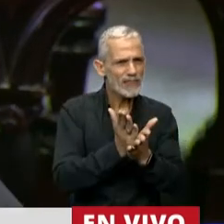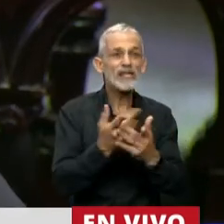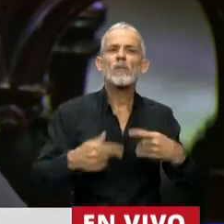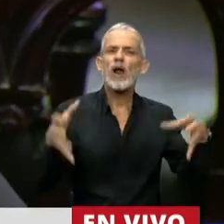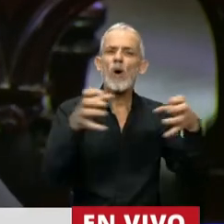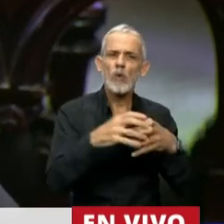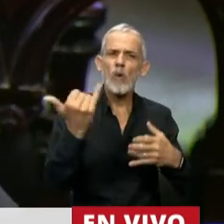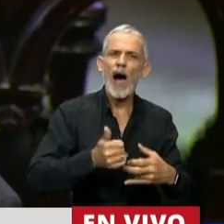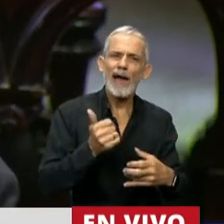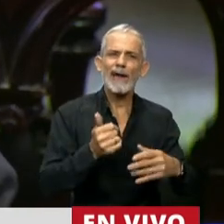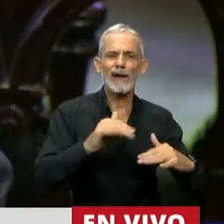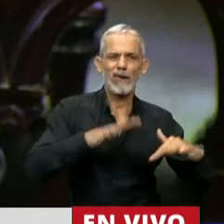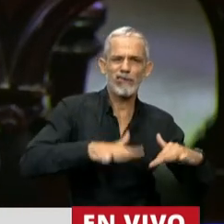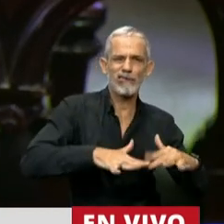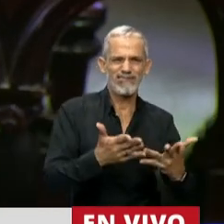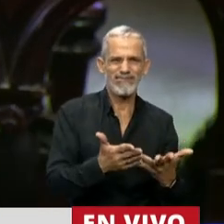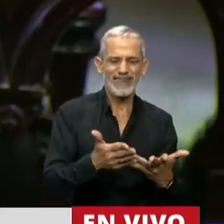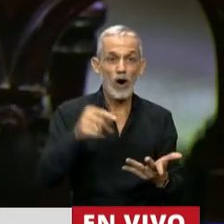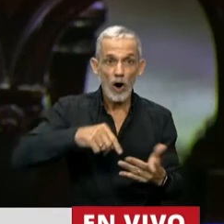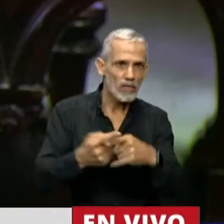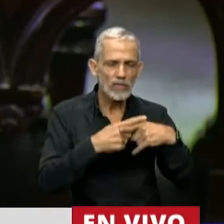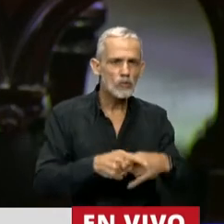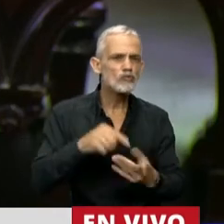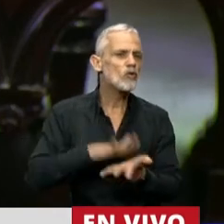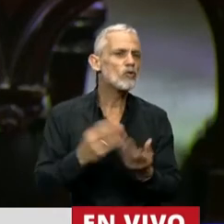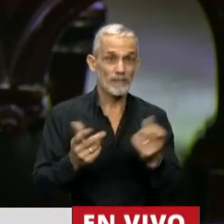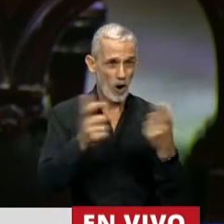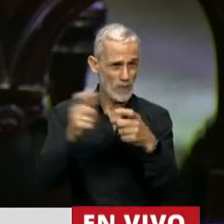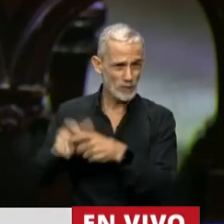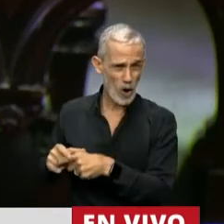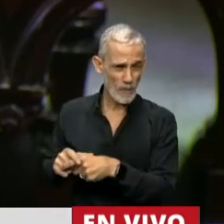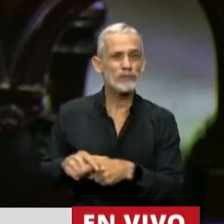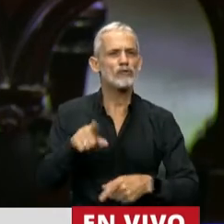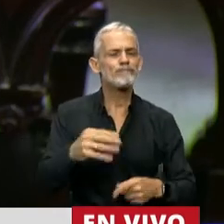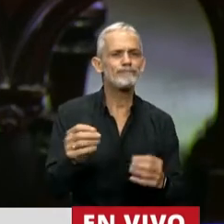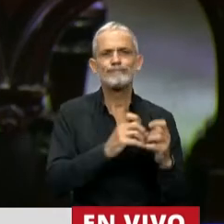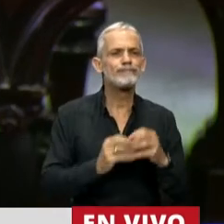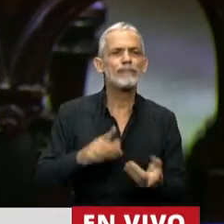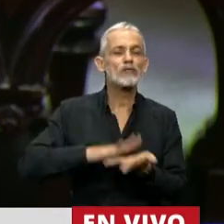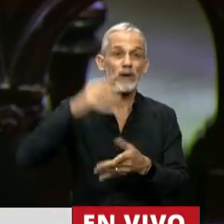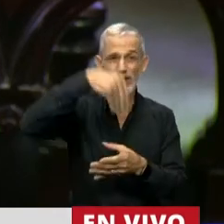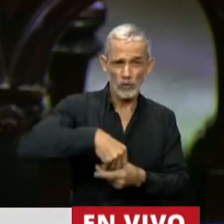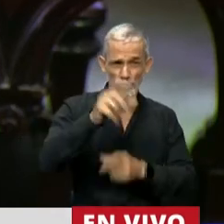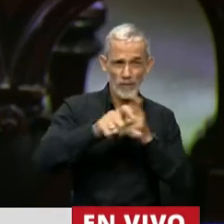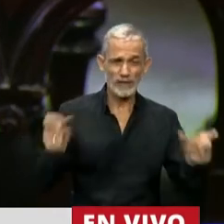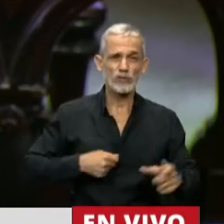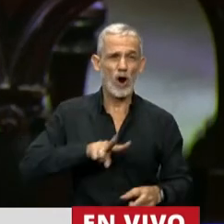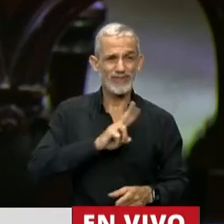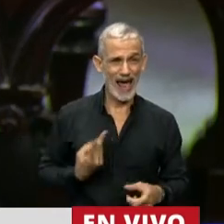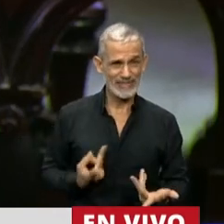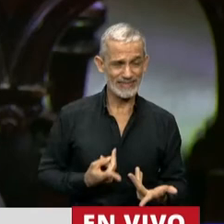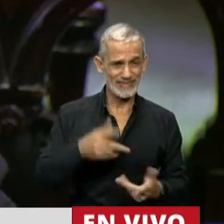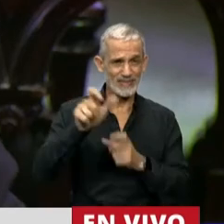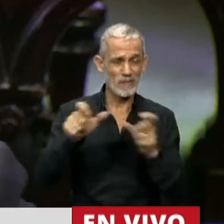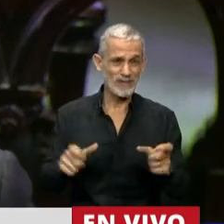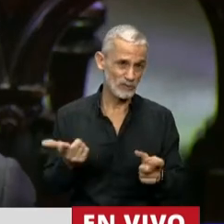grupos en situación de vulnerabilidad. Fíjese, hoy se discutía en comisión la inclusión laboral de las personas trans. Habla de